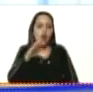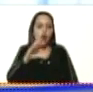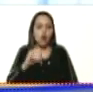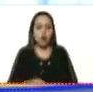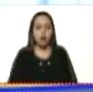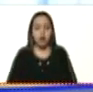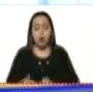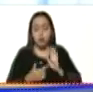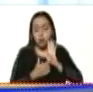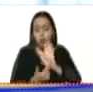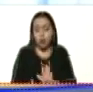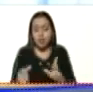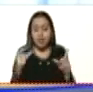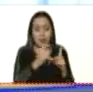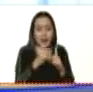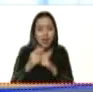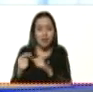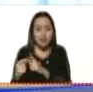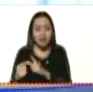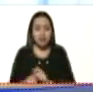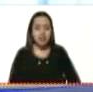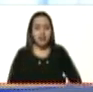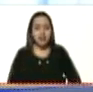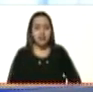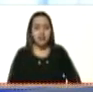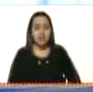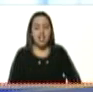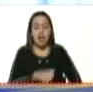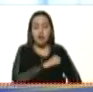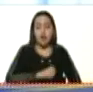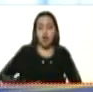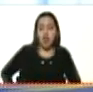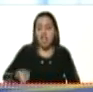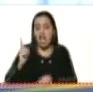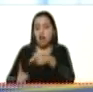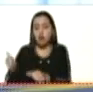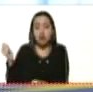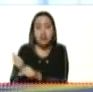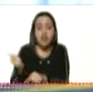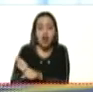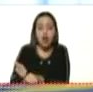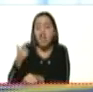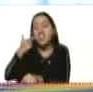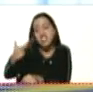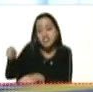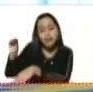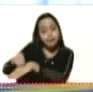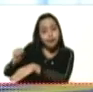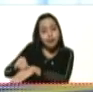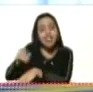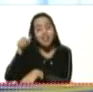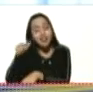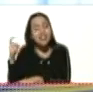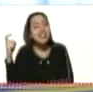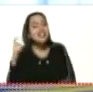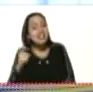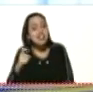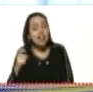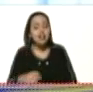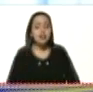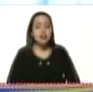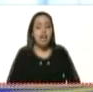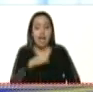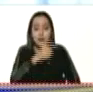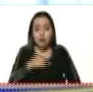la flojera y burocratismo de algunos empleados les exhorta: es necesario que los funcionarios